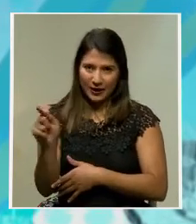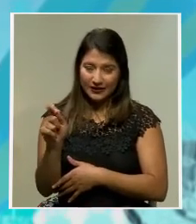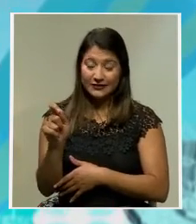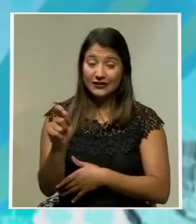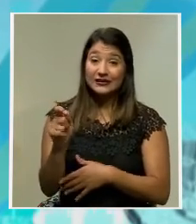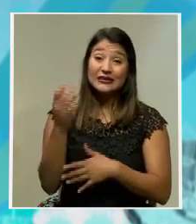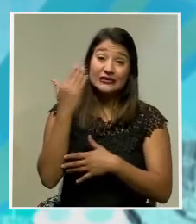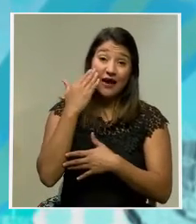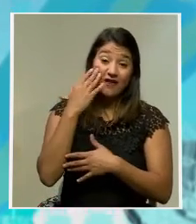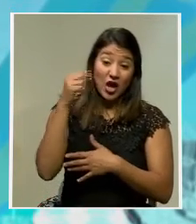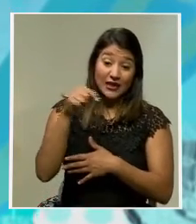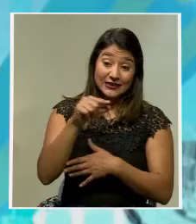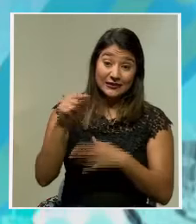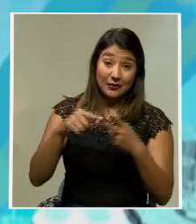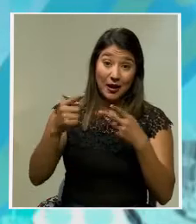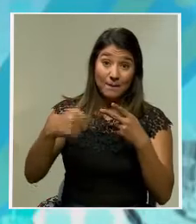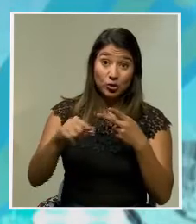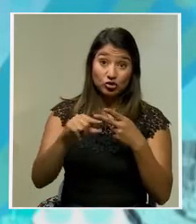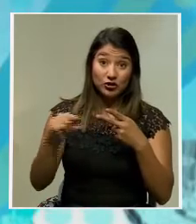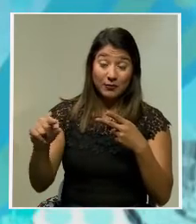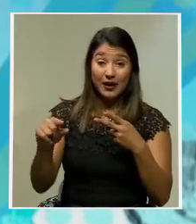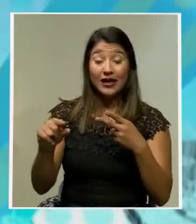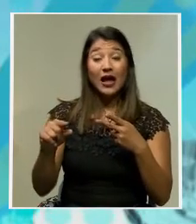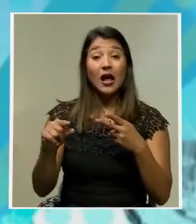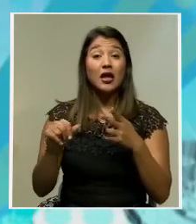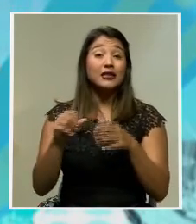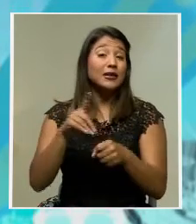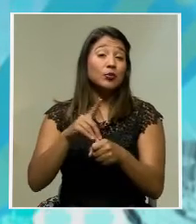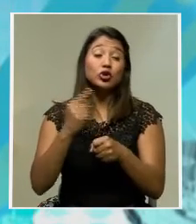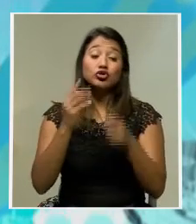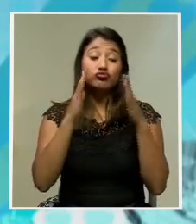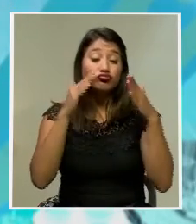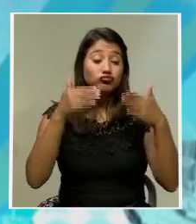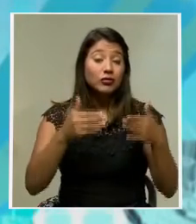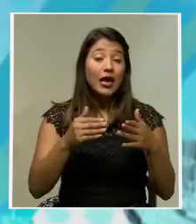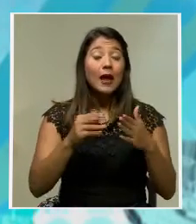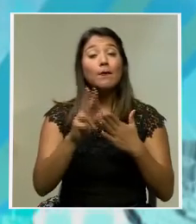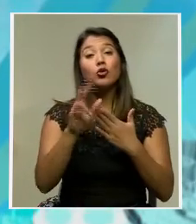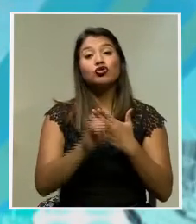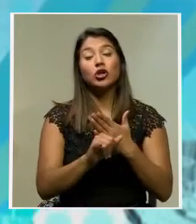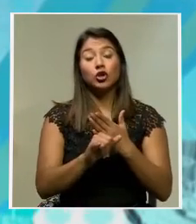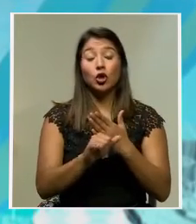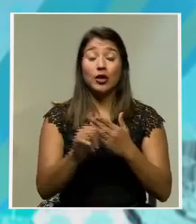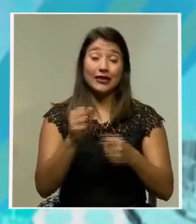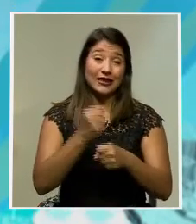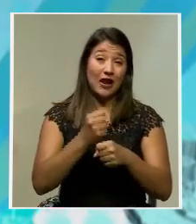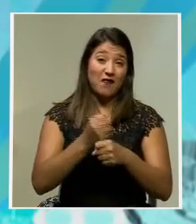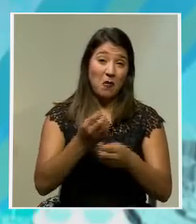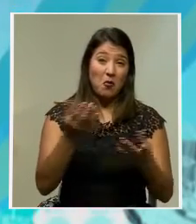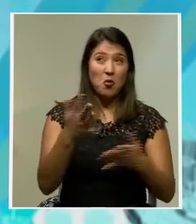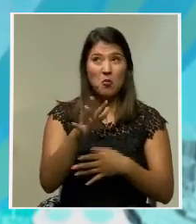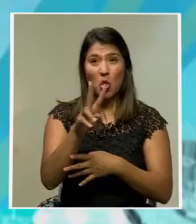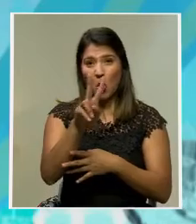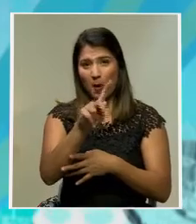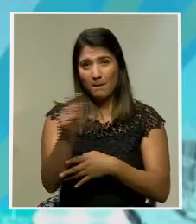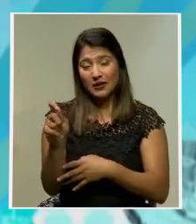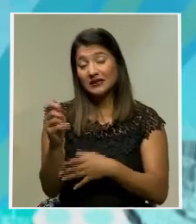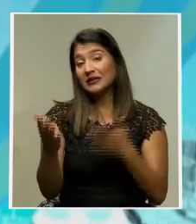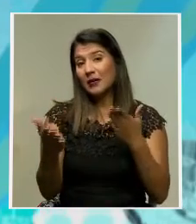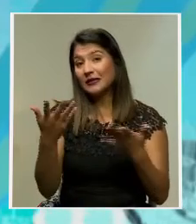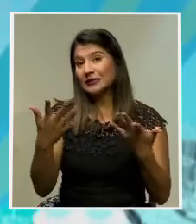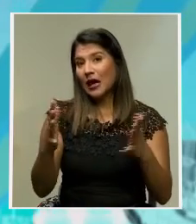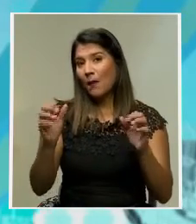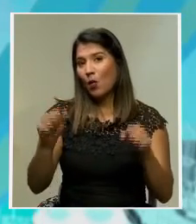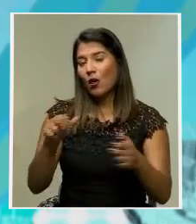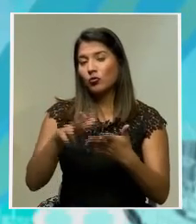en esta semana y la próxima semana la Asamblea va a estar muy concentrada en el tema de empleo público. Entonces, más o menos como en 2 meses ya podríamos tener